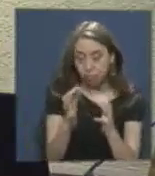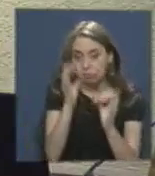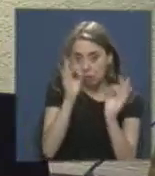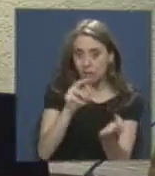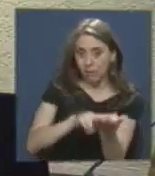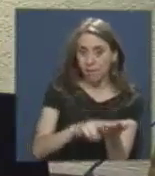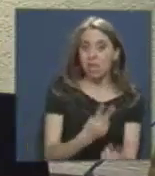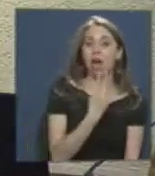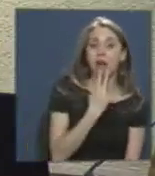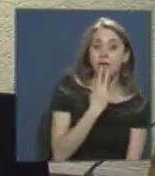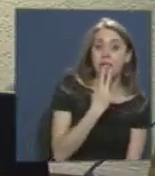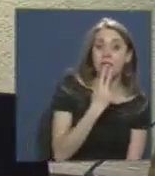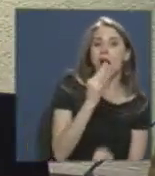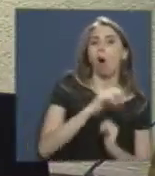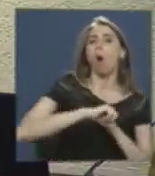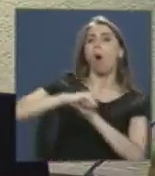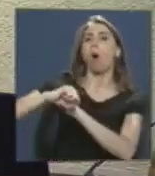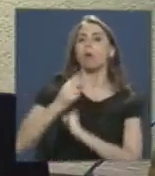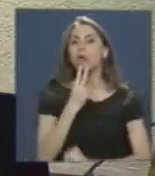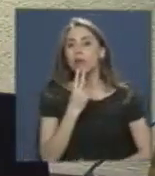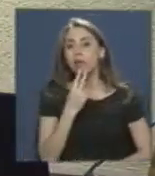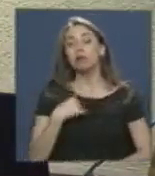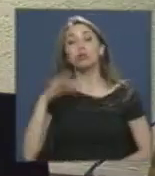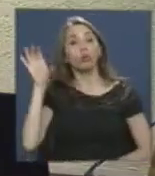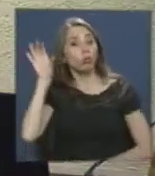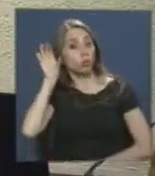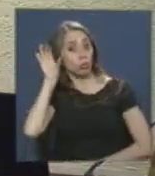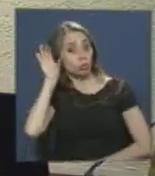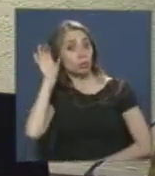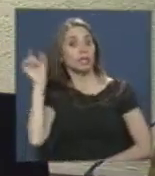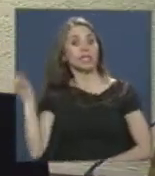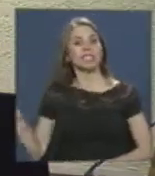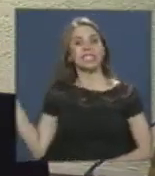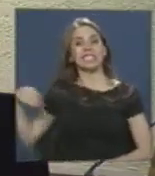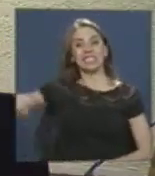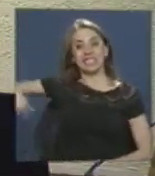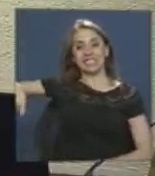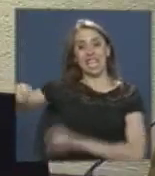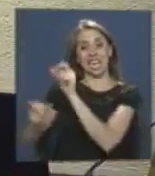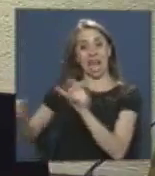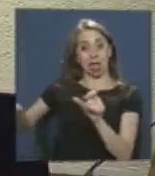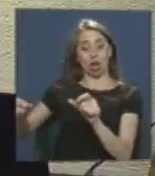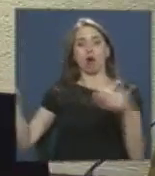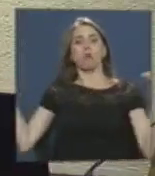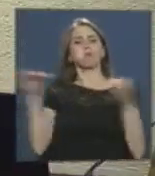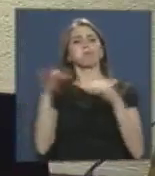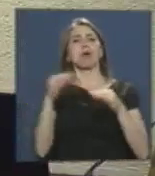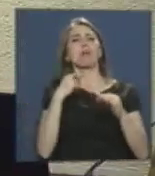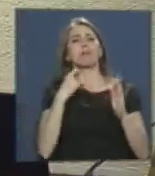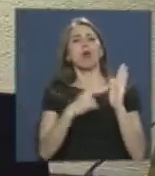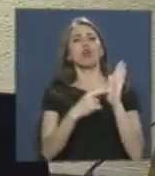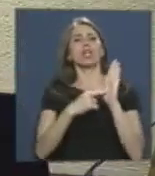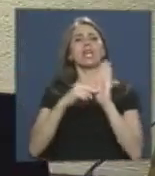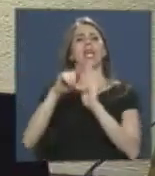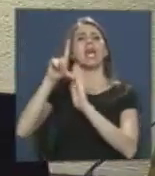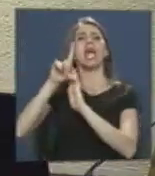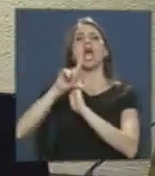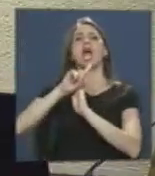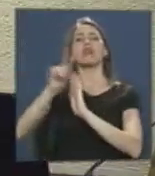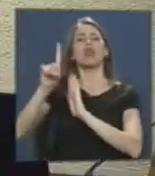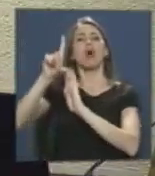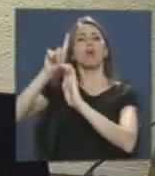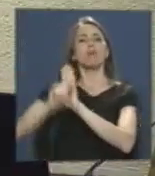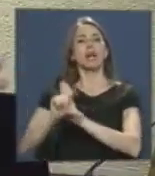o contra la vida yo escuché las argumentaciones del senado y francamente parecían olvidarse de lo que habían